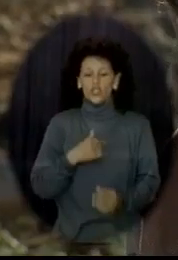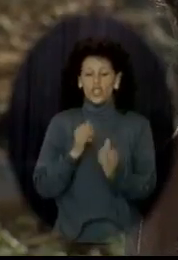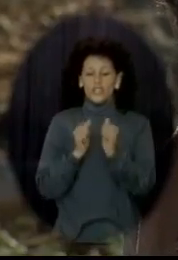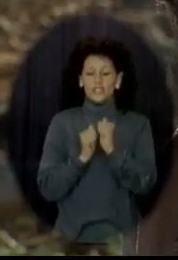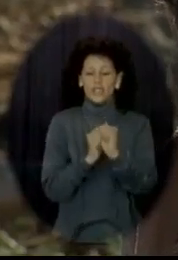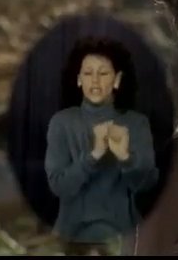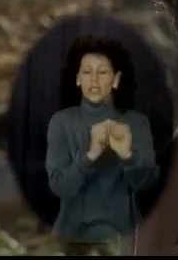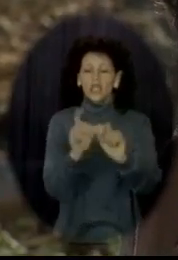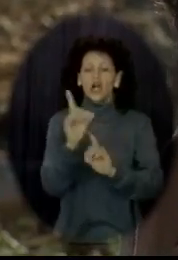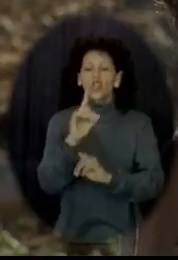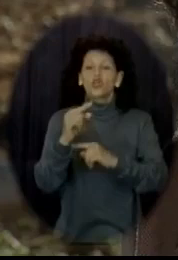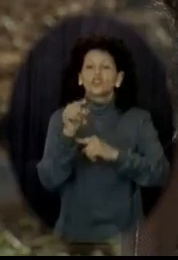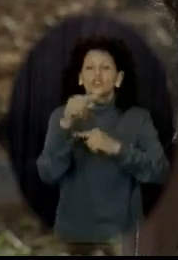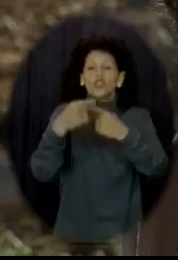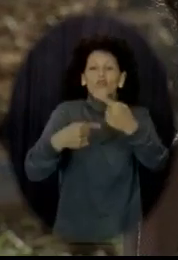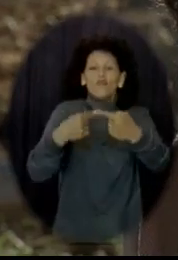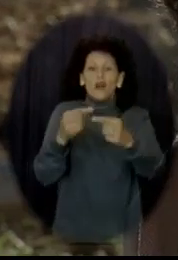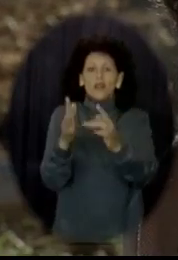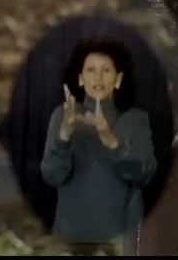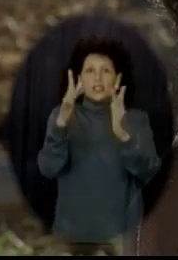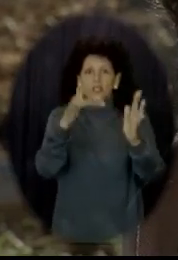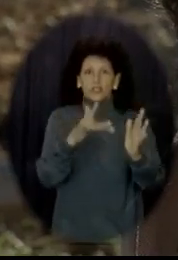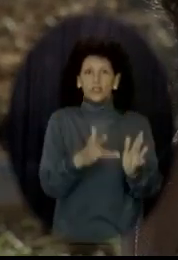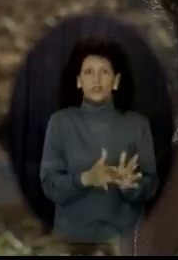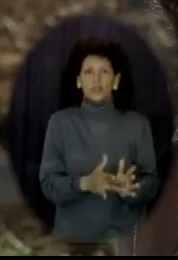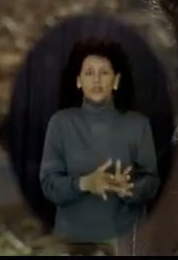Te seguiré a donde quiera que vayas.